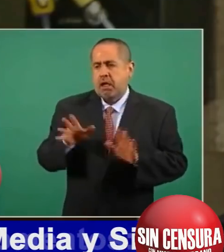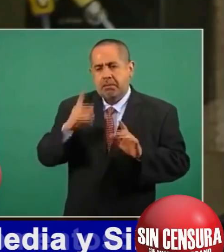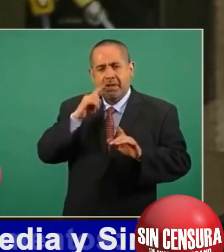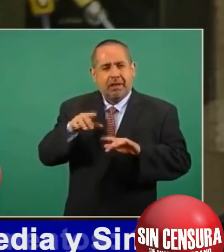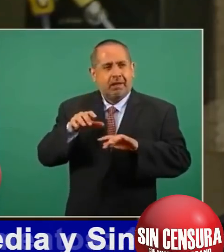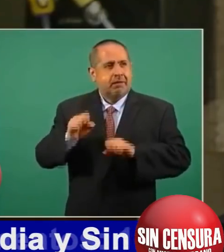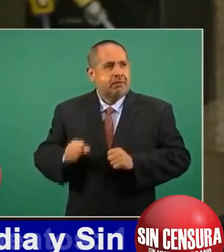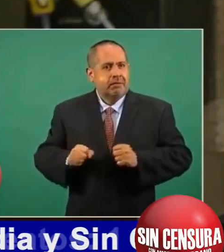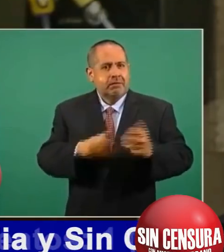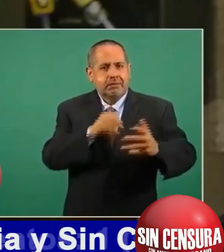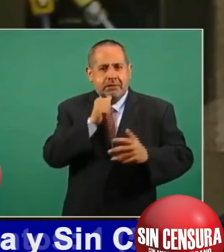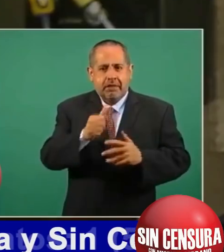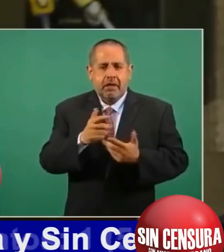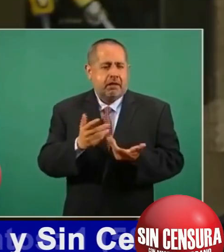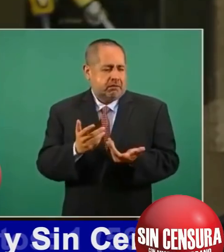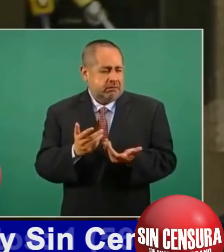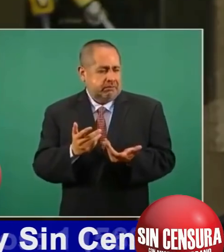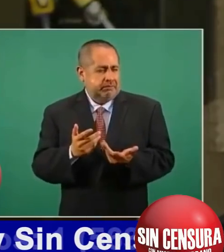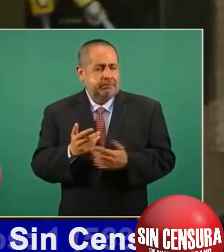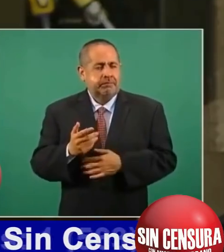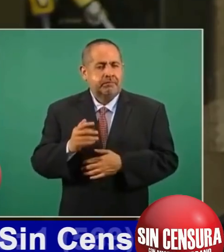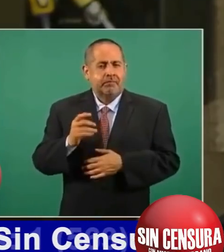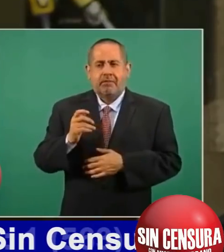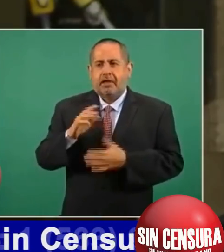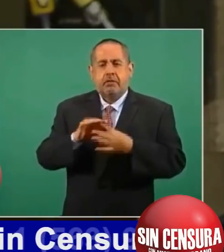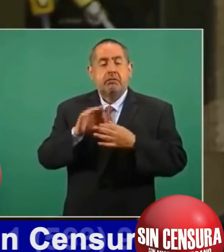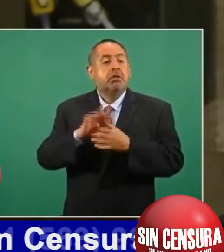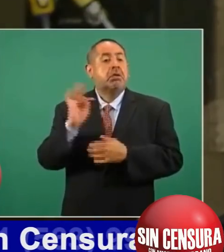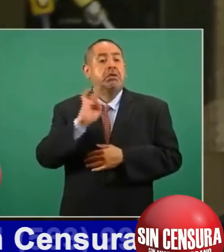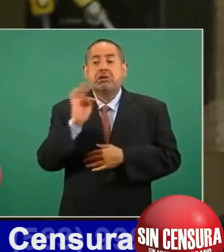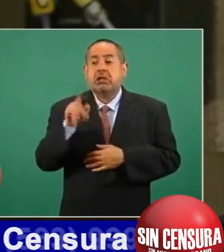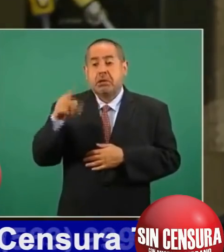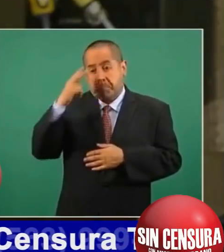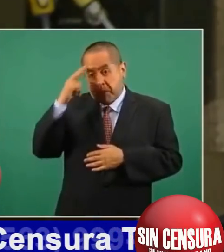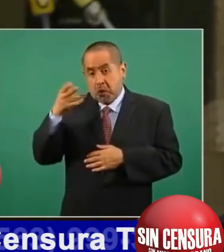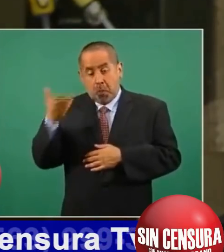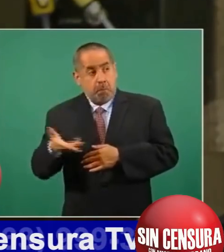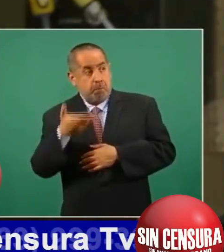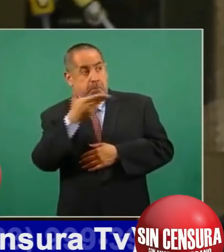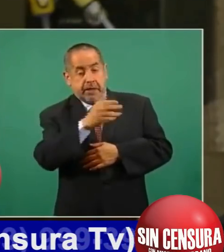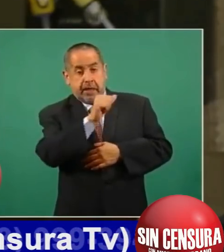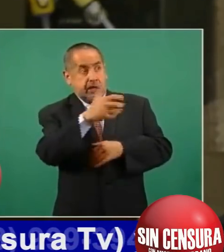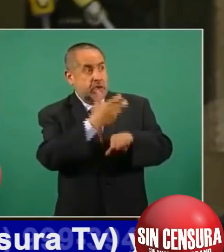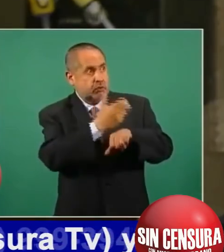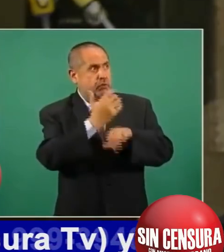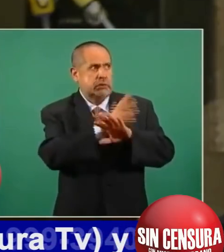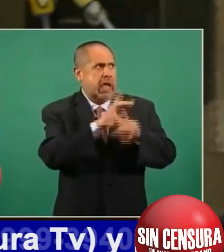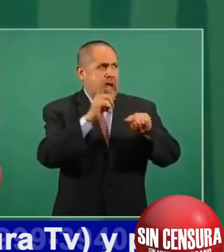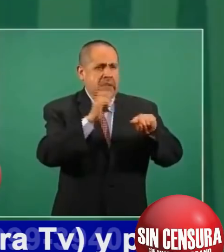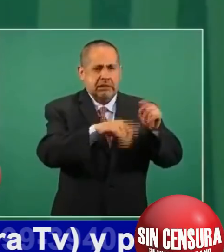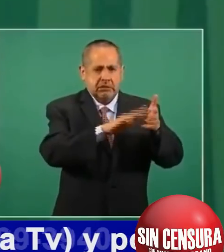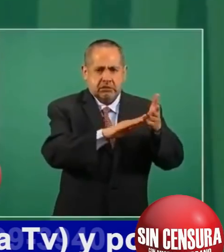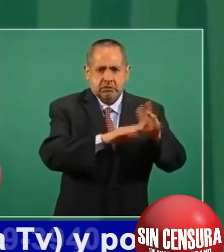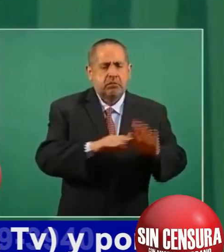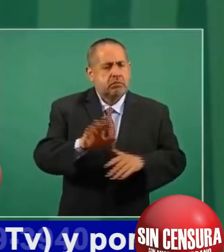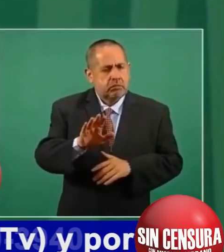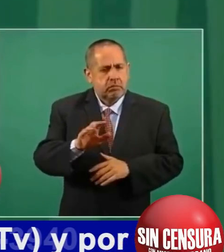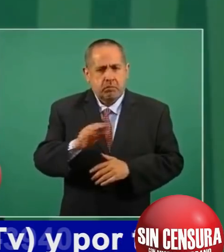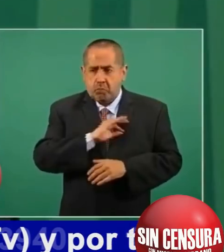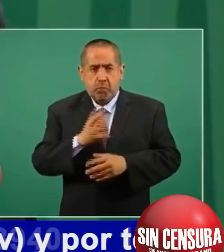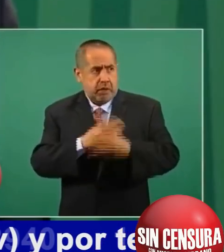y ahora el exfiscal Beitia, ¿no? Como diciendo, si México le pidió a Estados Unidos que retirara estos cargos, también nosotros sí hicimos puede